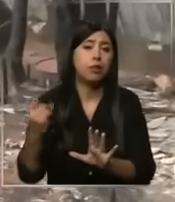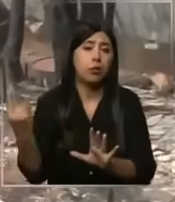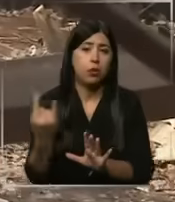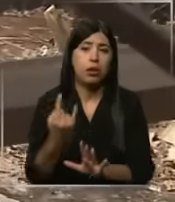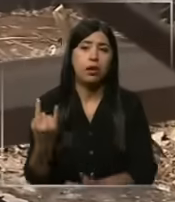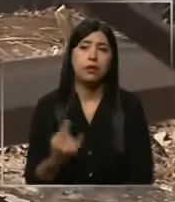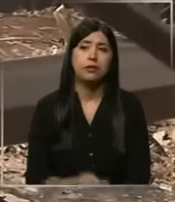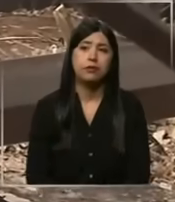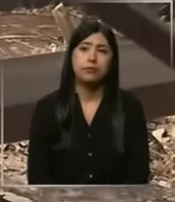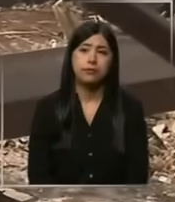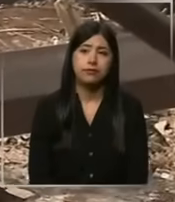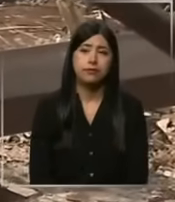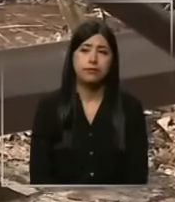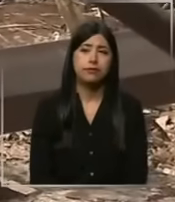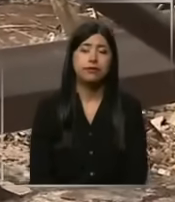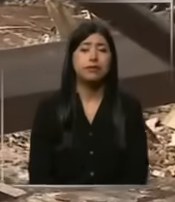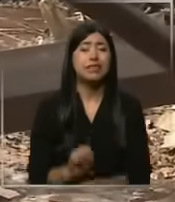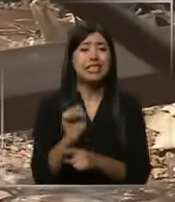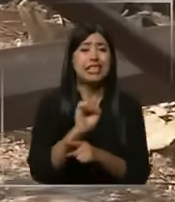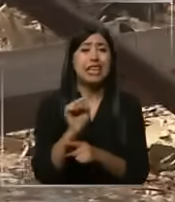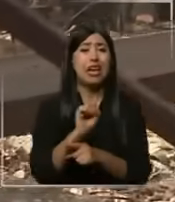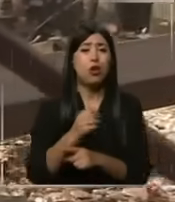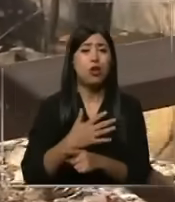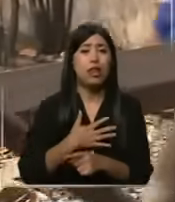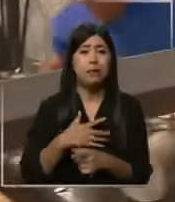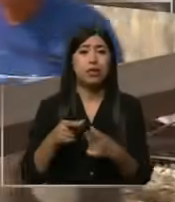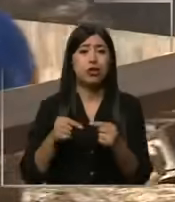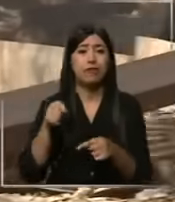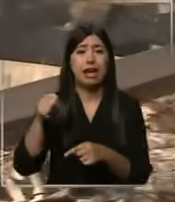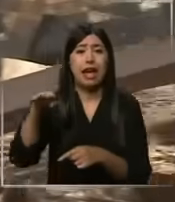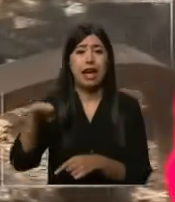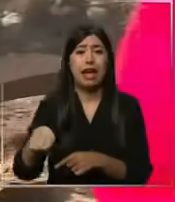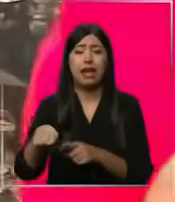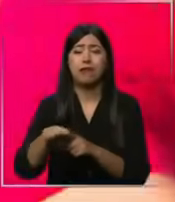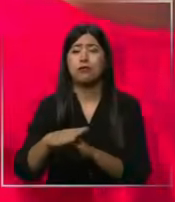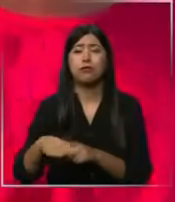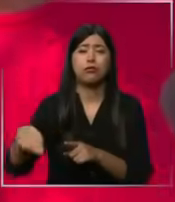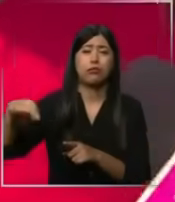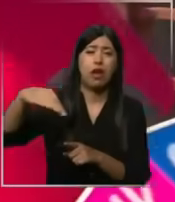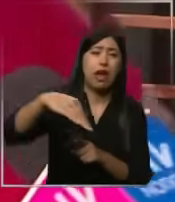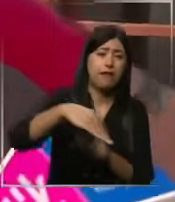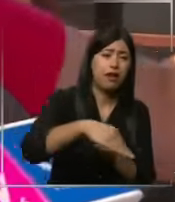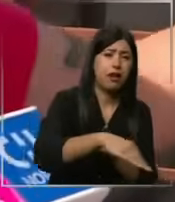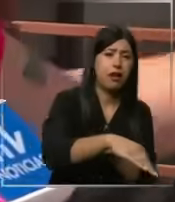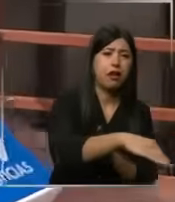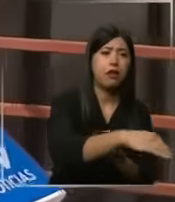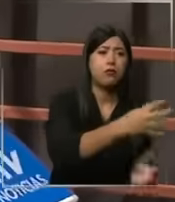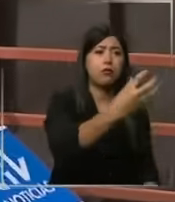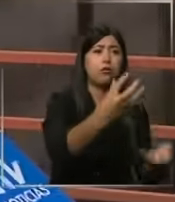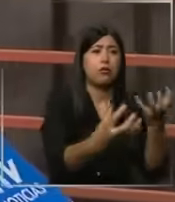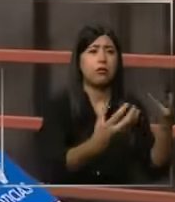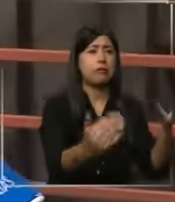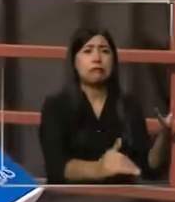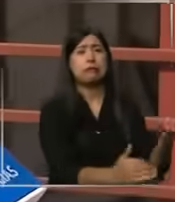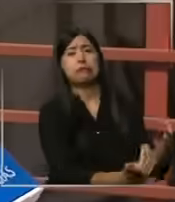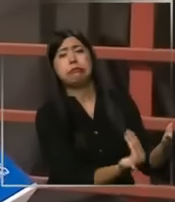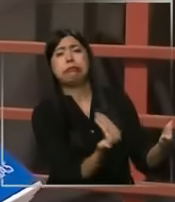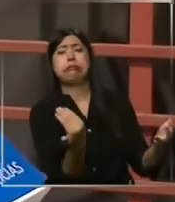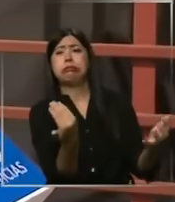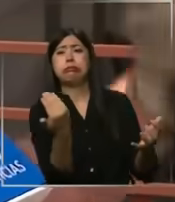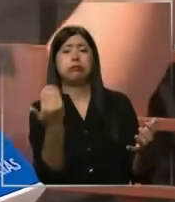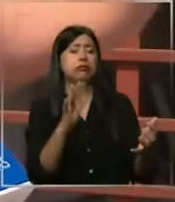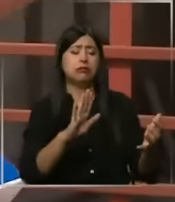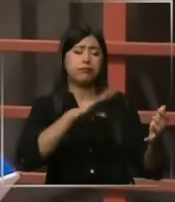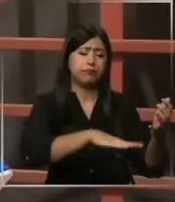emergencia. El auto de mi sobrina estaba acá, nos fuimos en el auto hacia abajo, nos pillaron las llamas, tuvimos que salir del